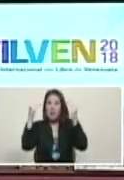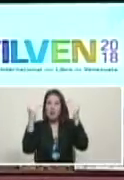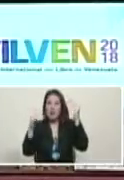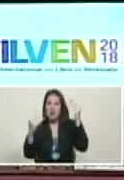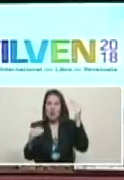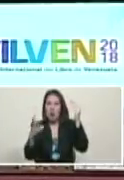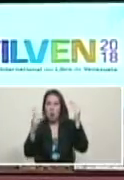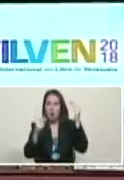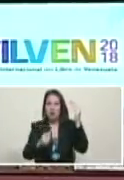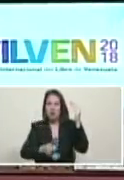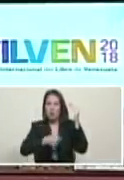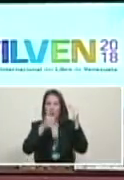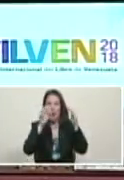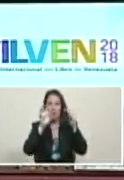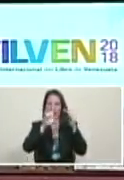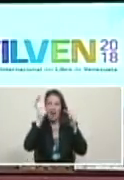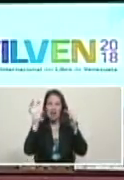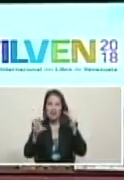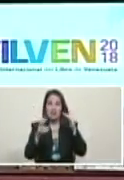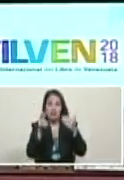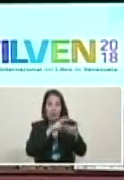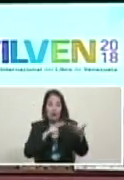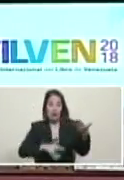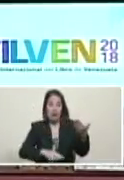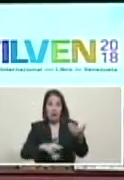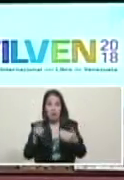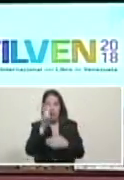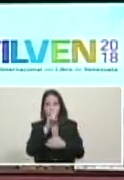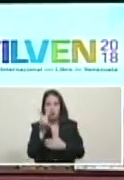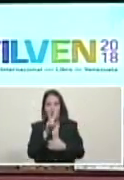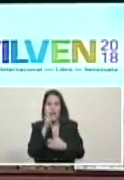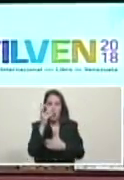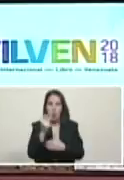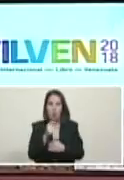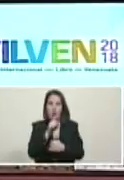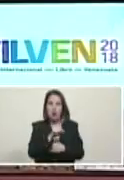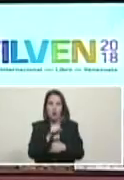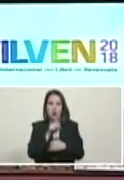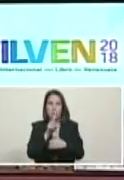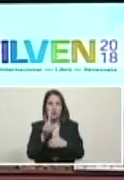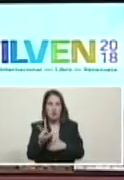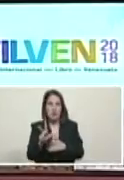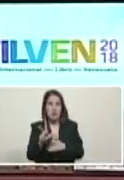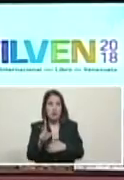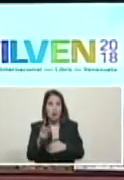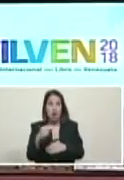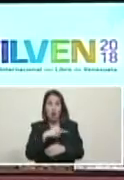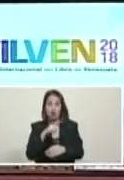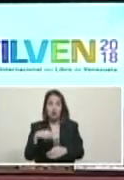De acuerdo a este estudio, los venezolanos leemos en promedio 6 horas 24 minutos.